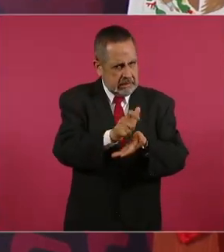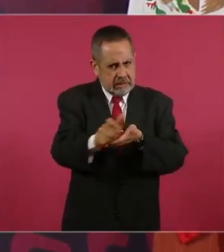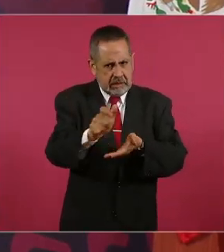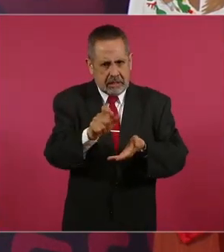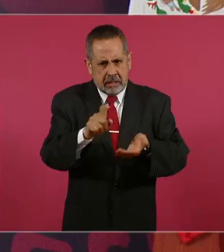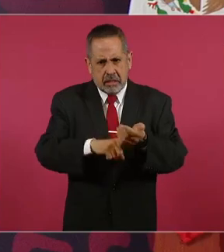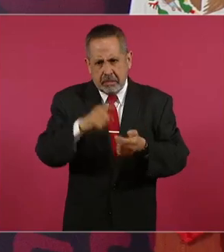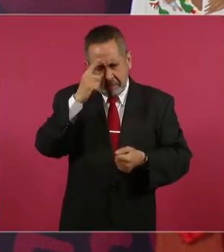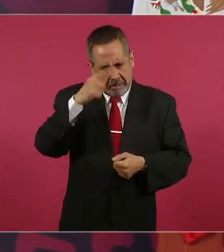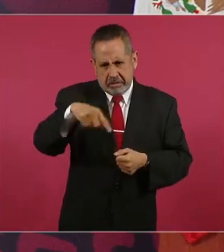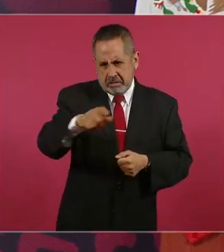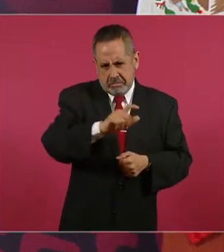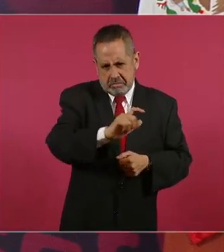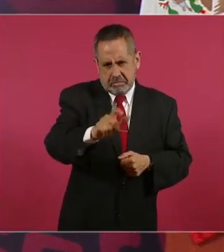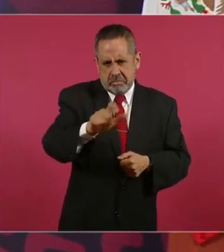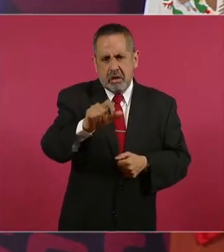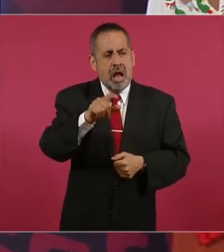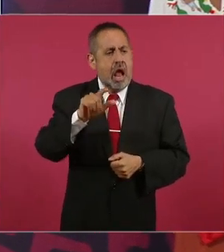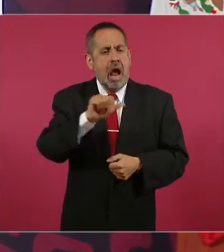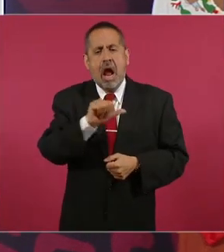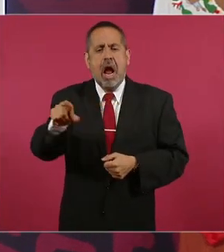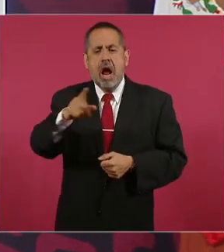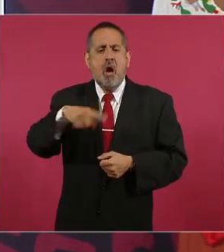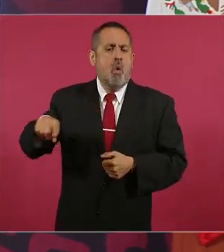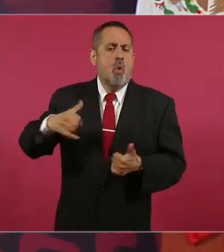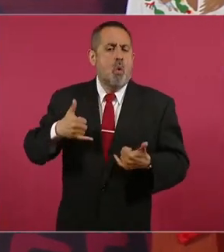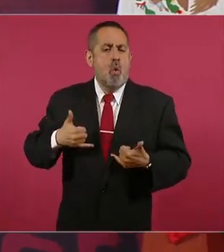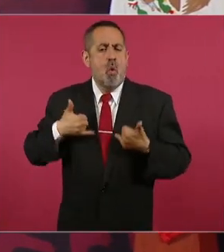para que los jóvenes